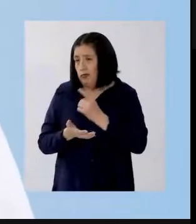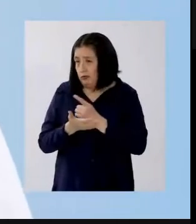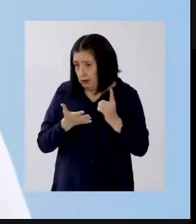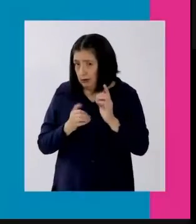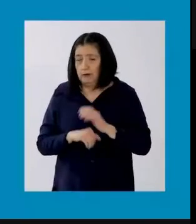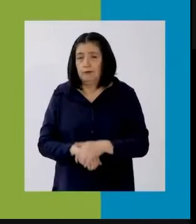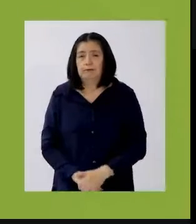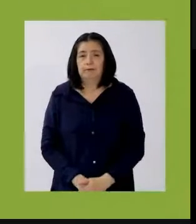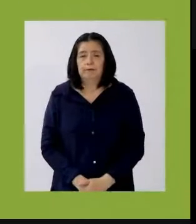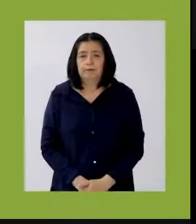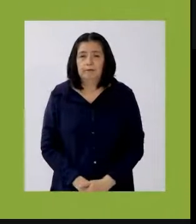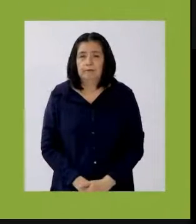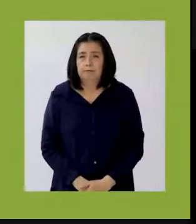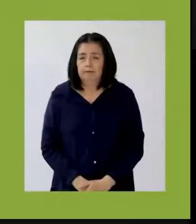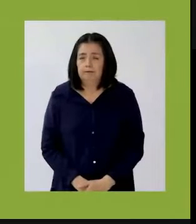semanas.